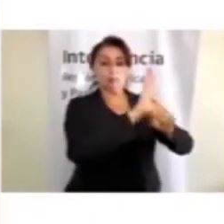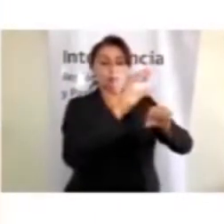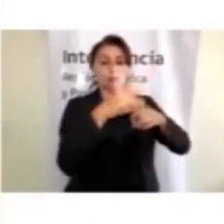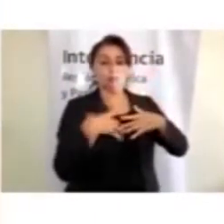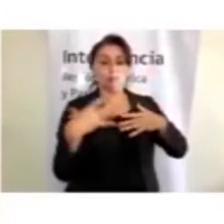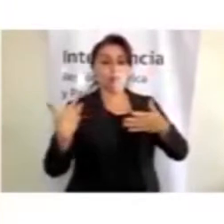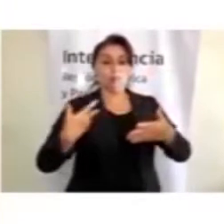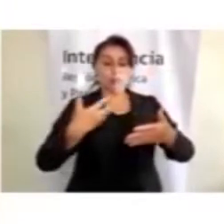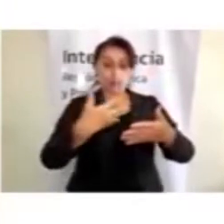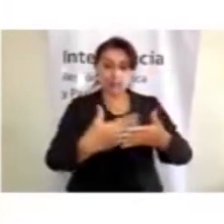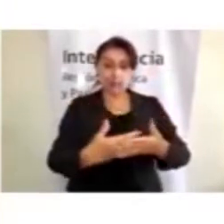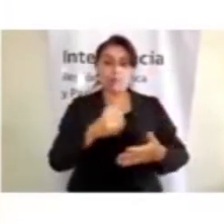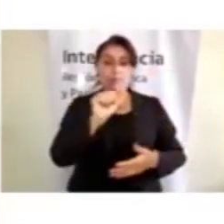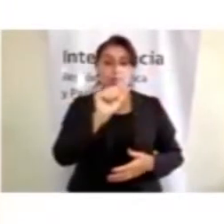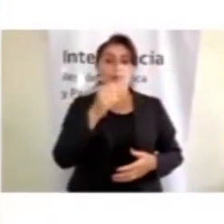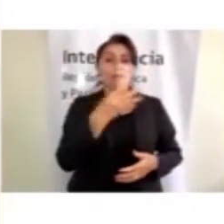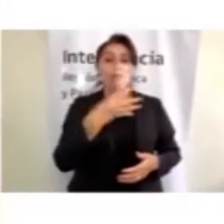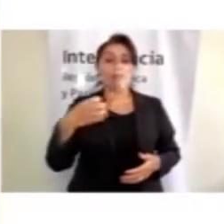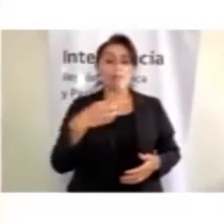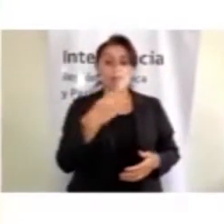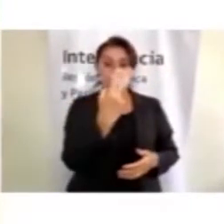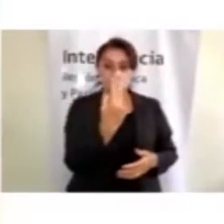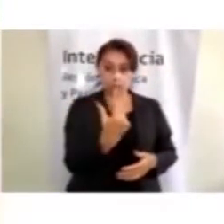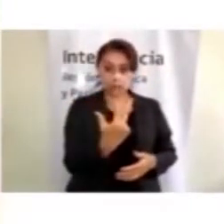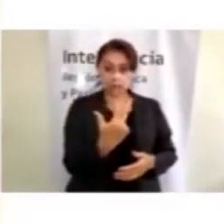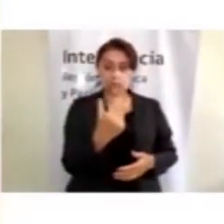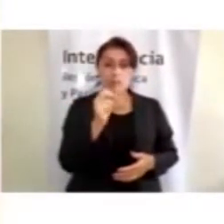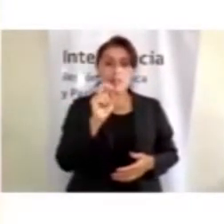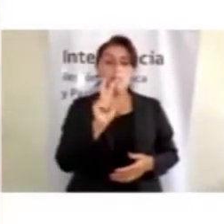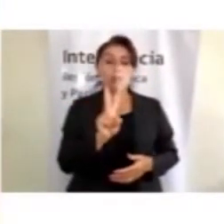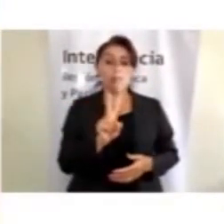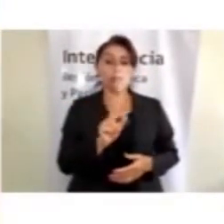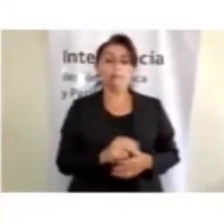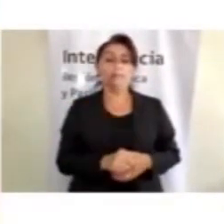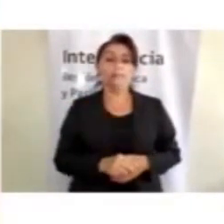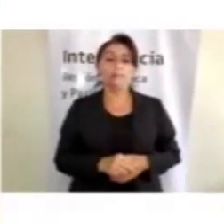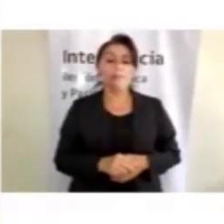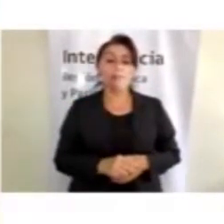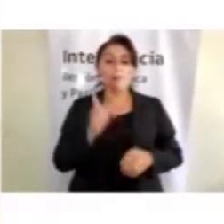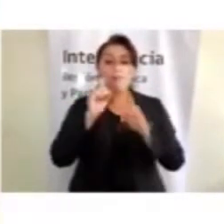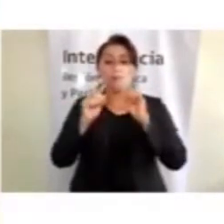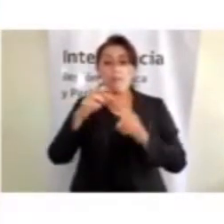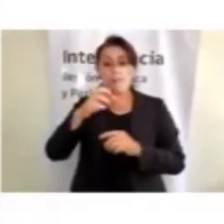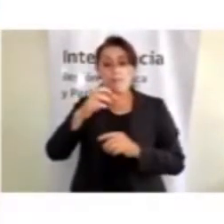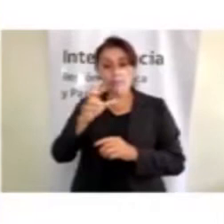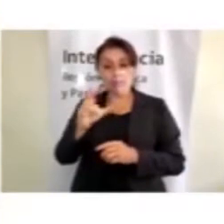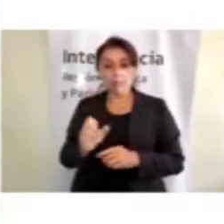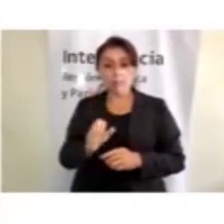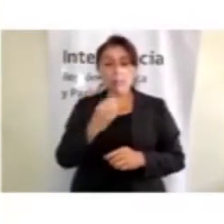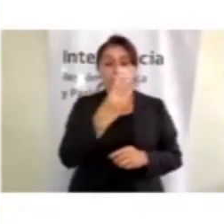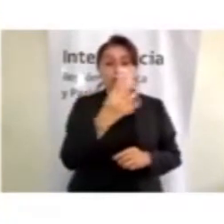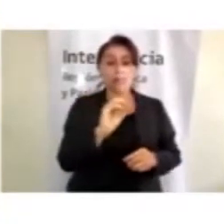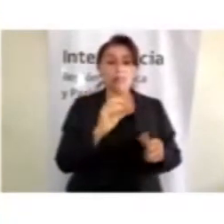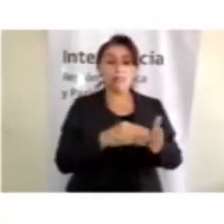de 6.482. Exámenes tomados de PCR tenemos